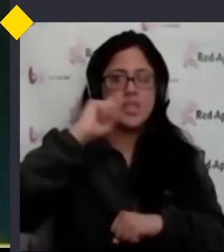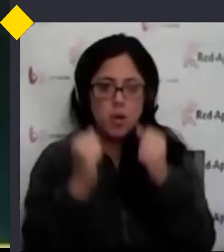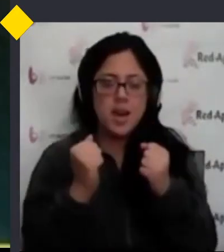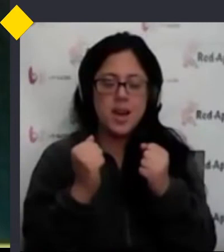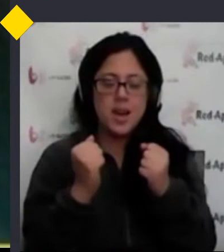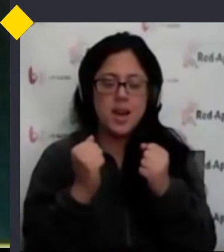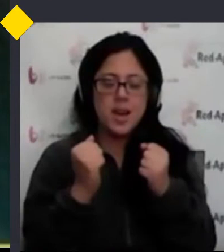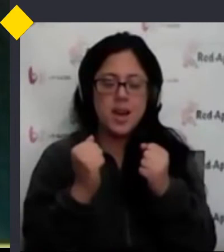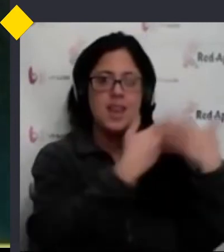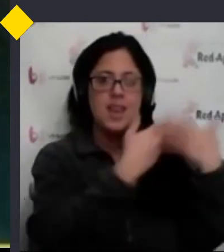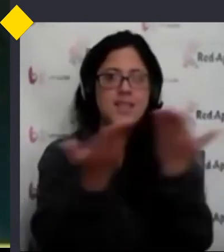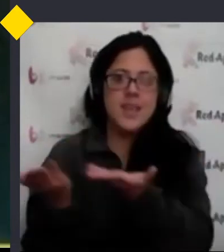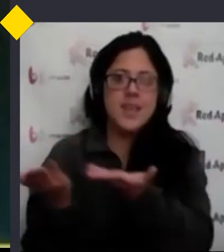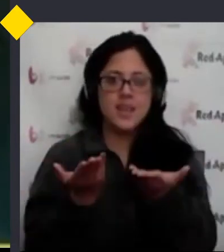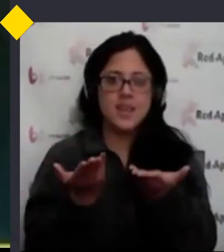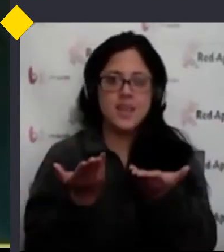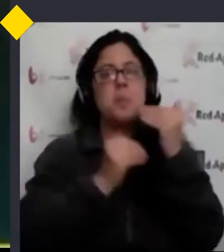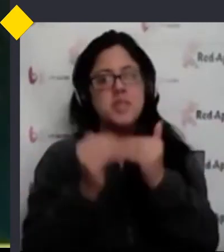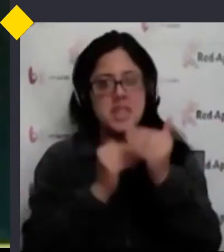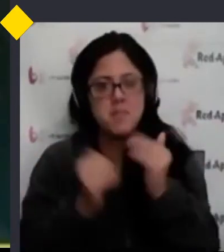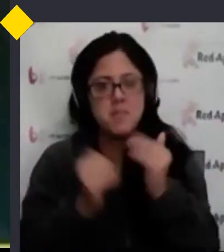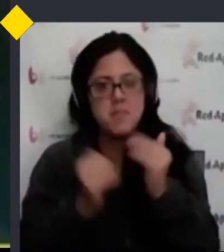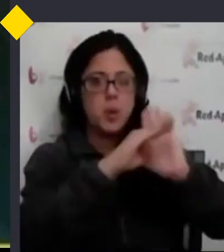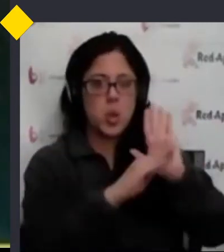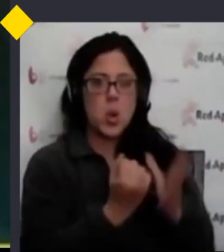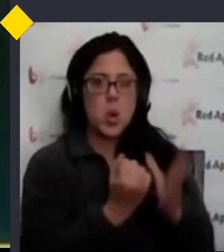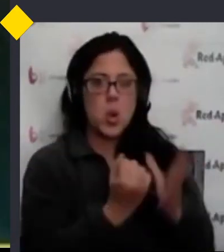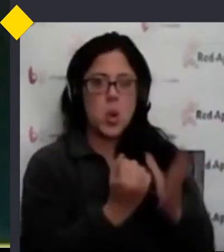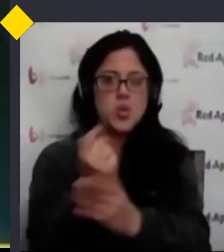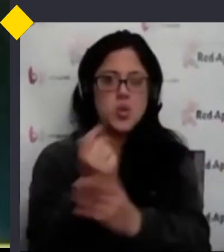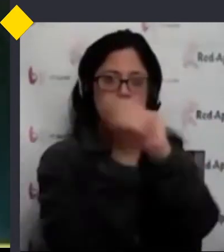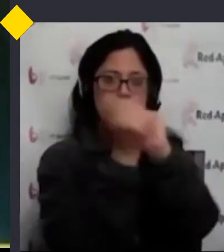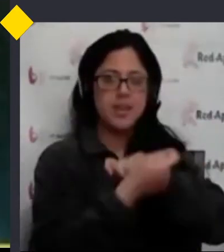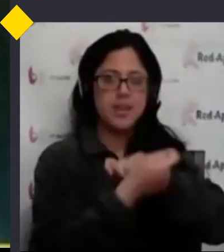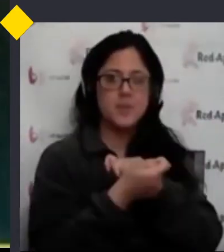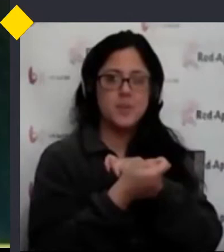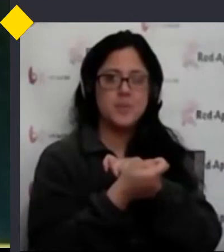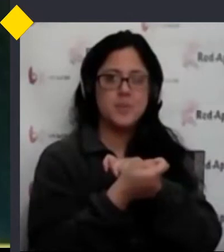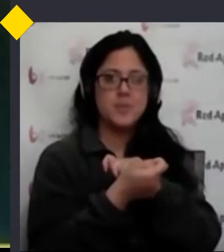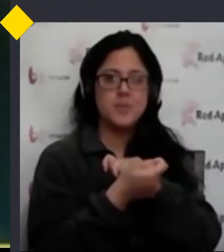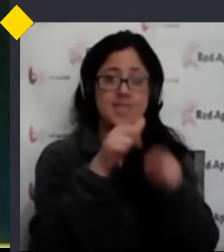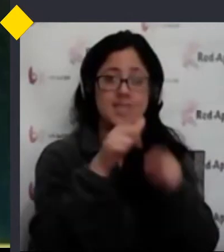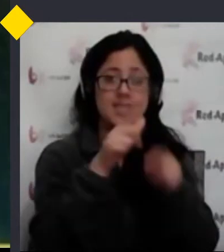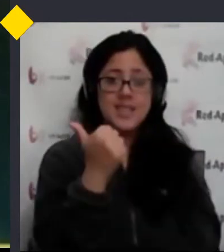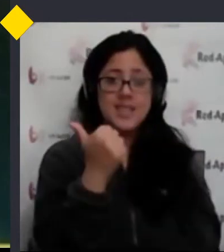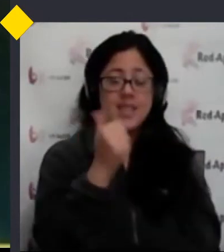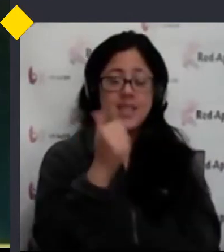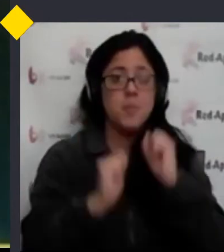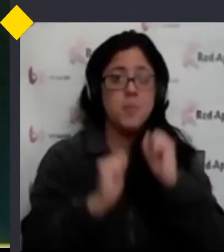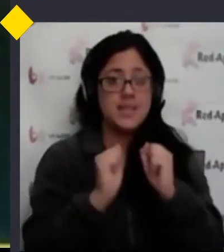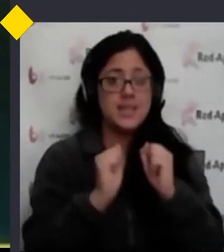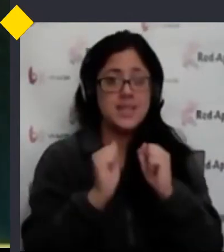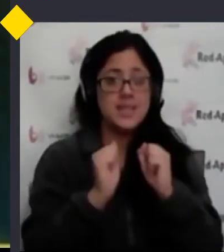entregarles procedimientos, protocolos y ayudarlos en esta transición. De estas 76 empresas miembros, solo 18 son